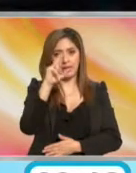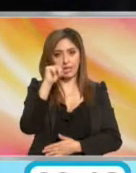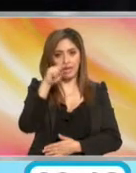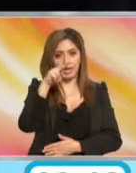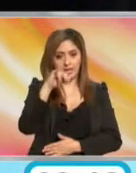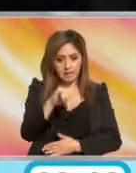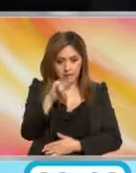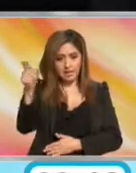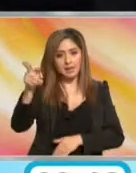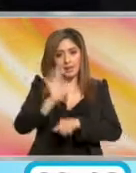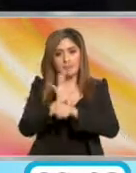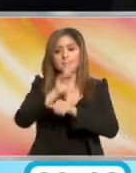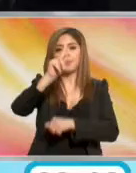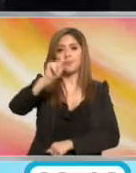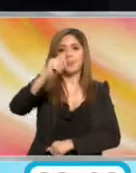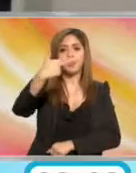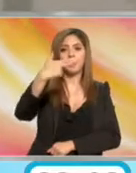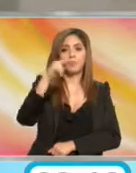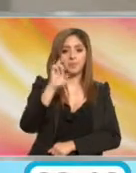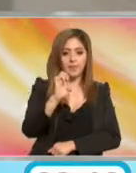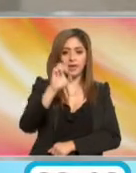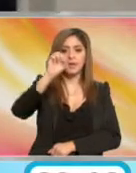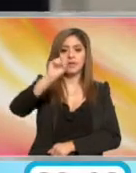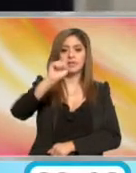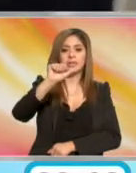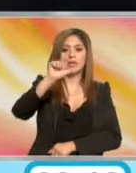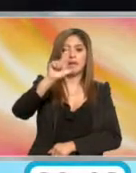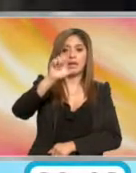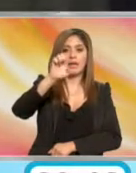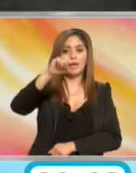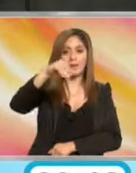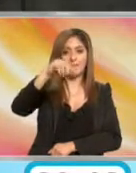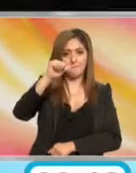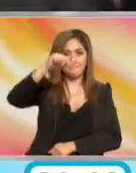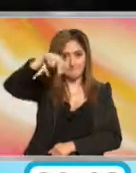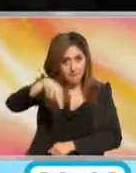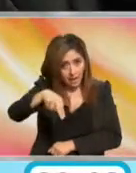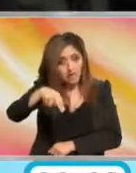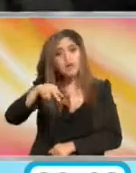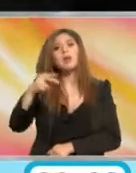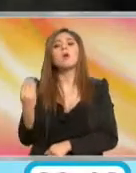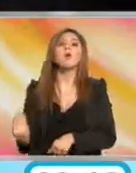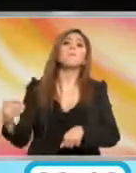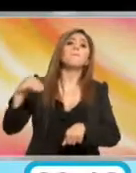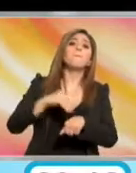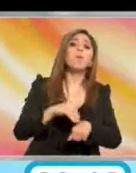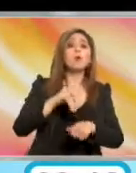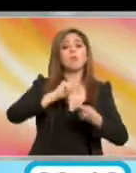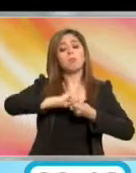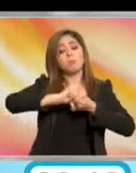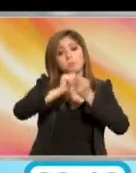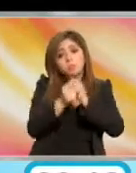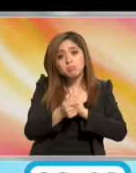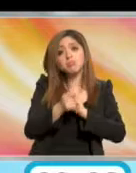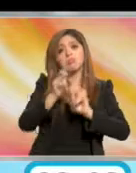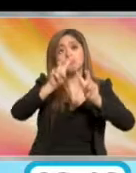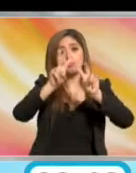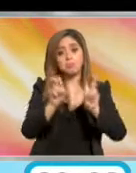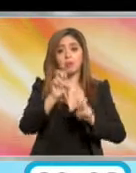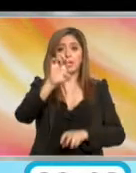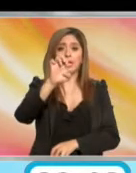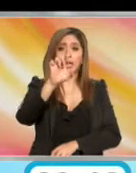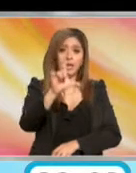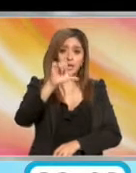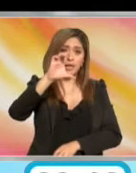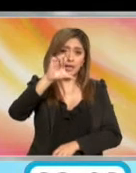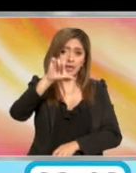que es como se llama en inglés. En español le pusieron El Cliente. El Cliente. La historia es muy larga de por qué pudieron haberle puesto El Cliente. Además es una